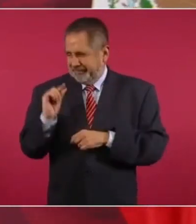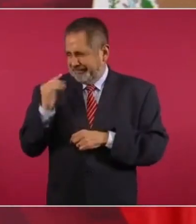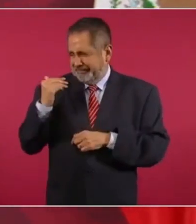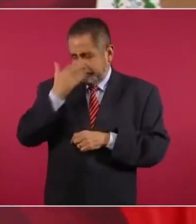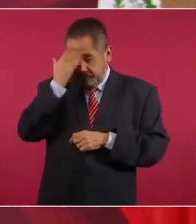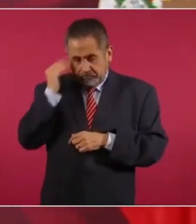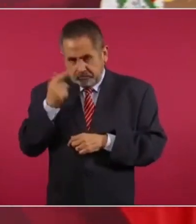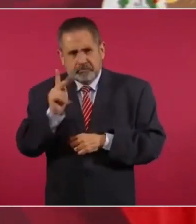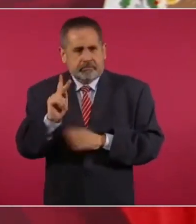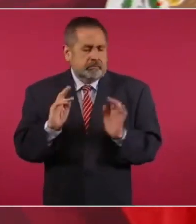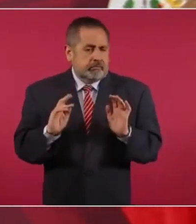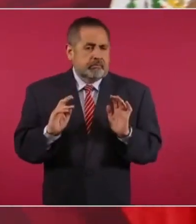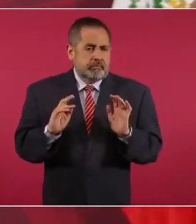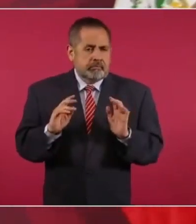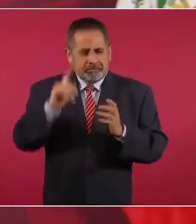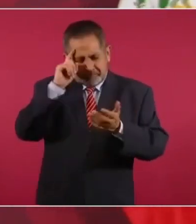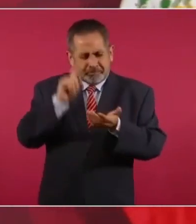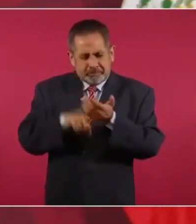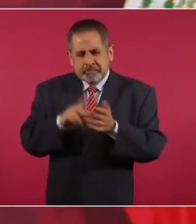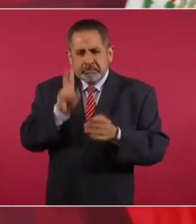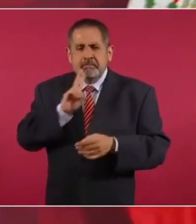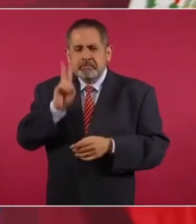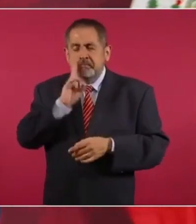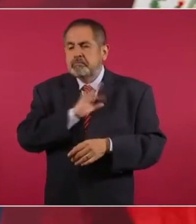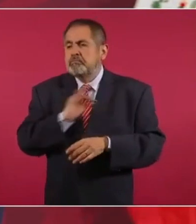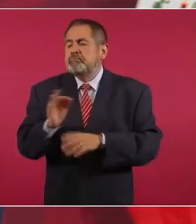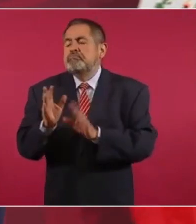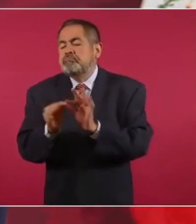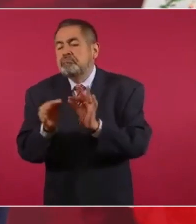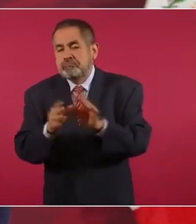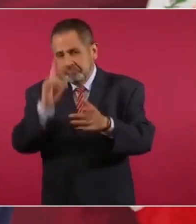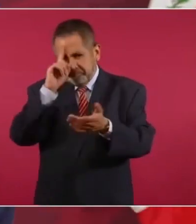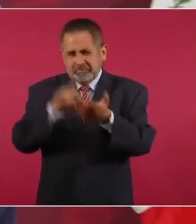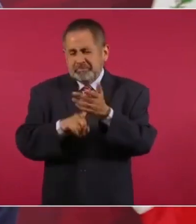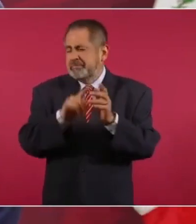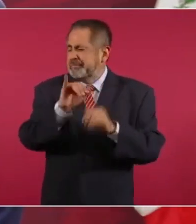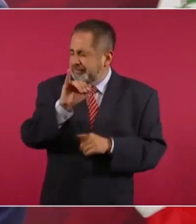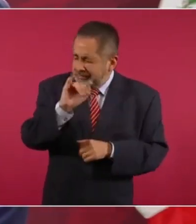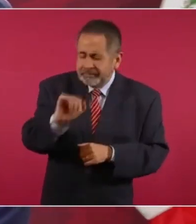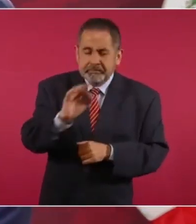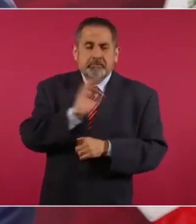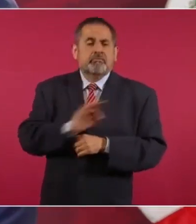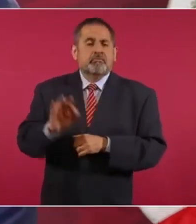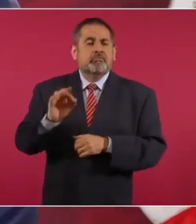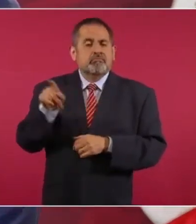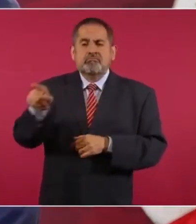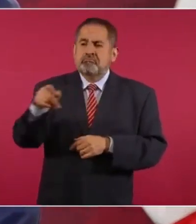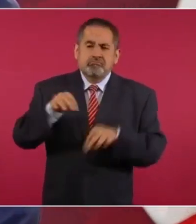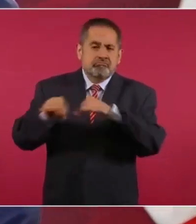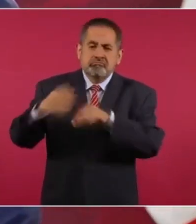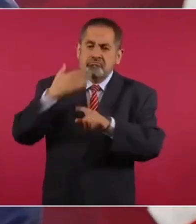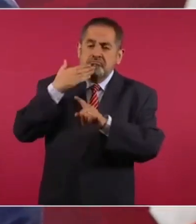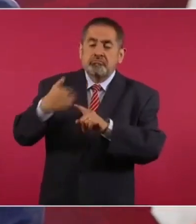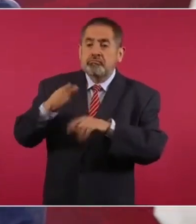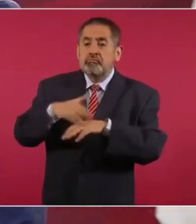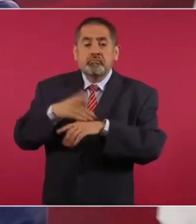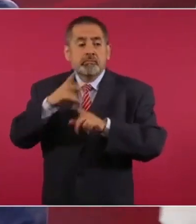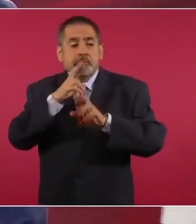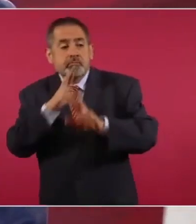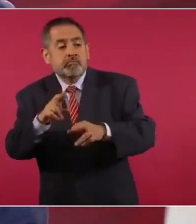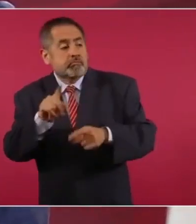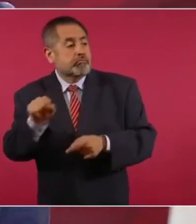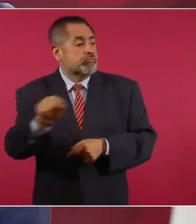pero puedo rectificar. Creo que sí está haciendo un buen trabajo por los